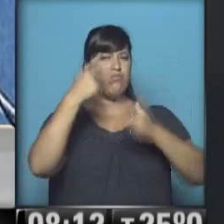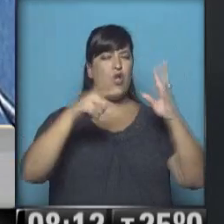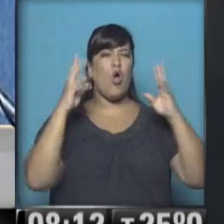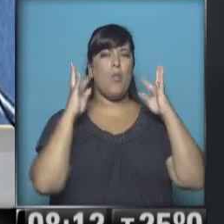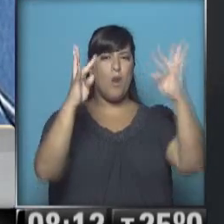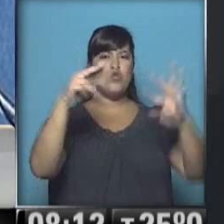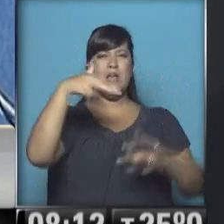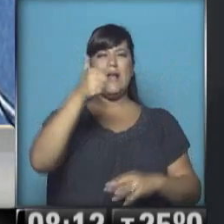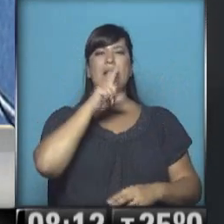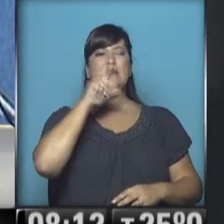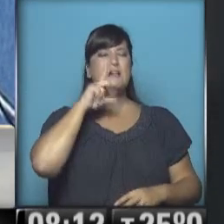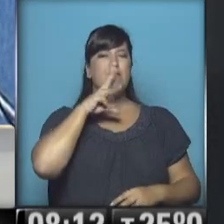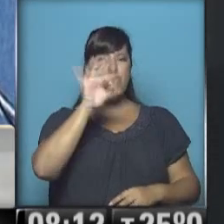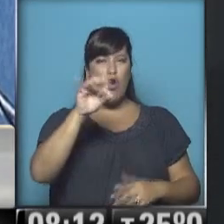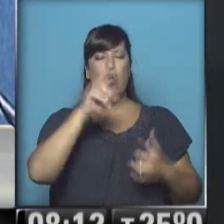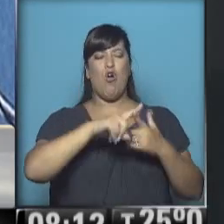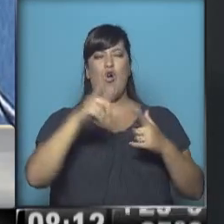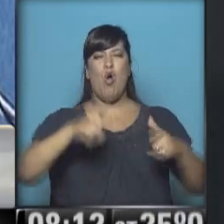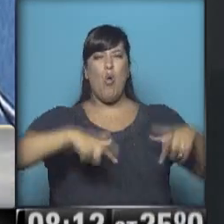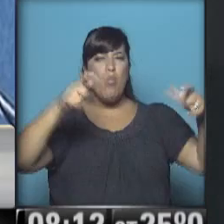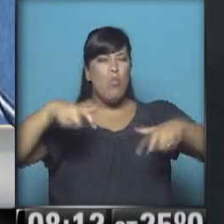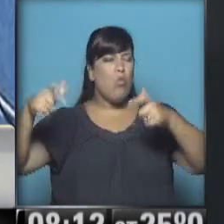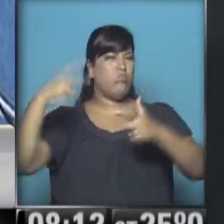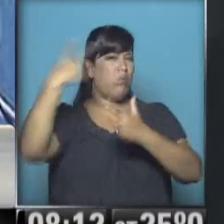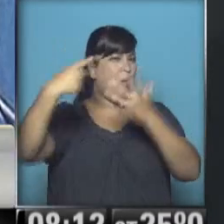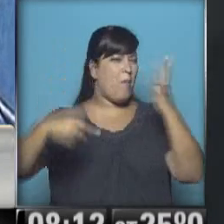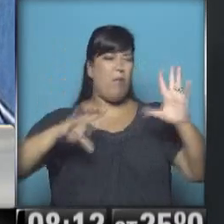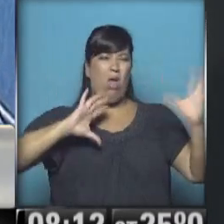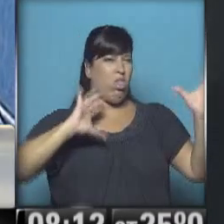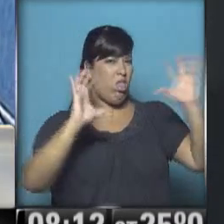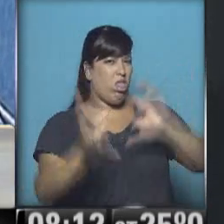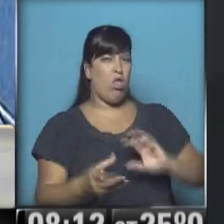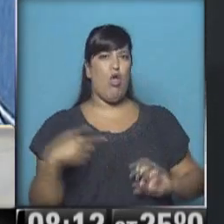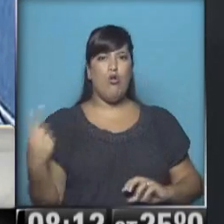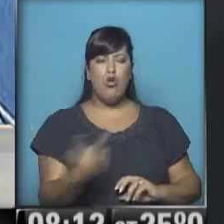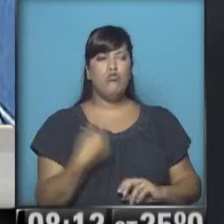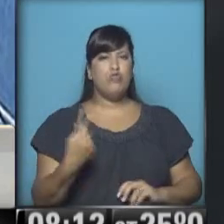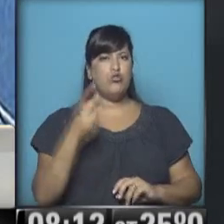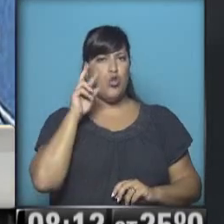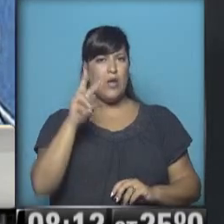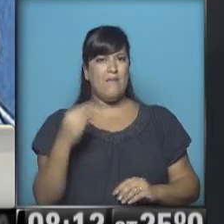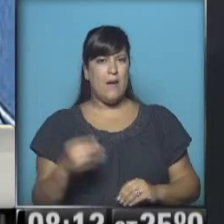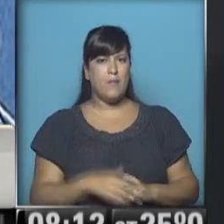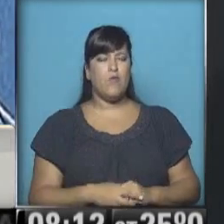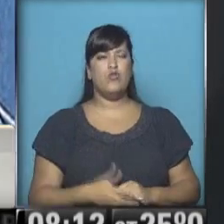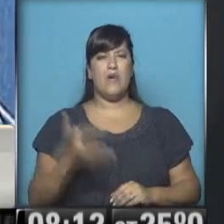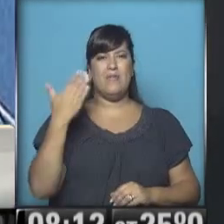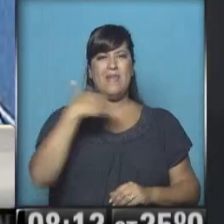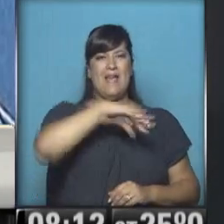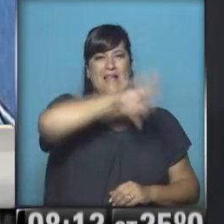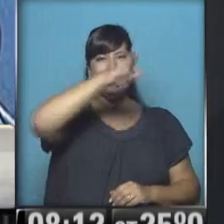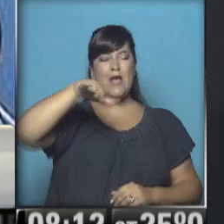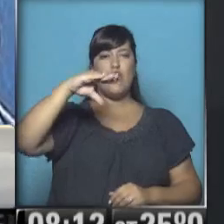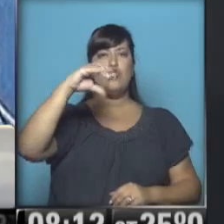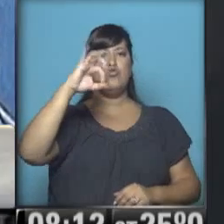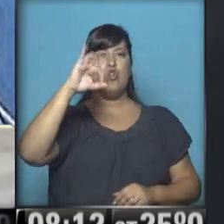nativo, matorral y arbustal. Y nosotros observamos que desde el Cerro